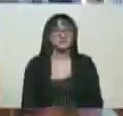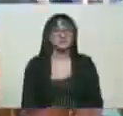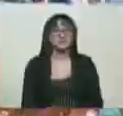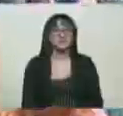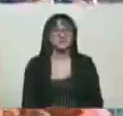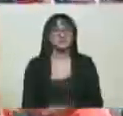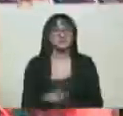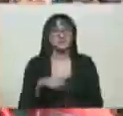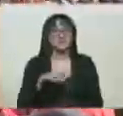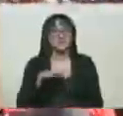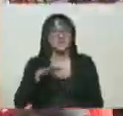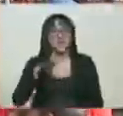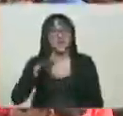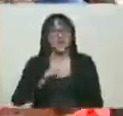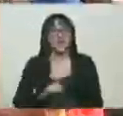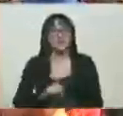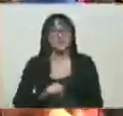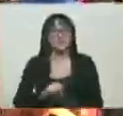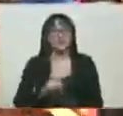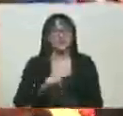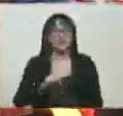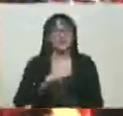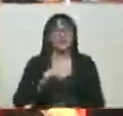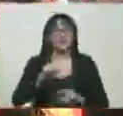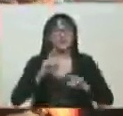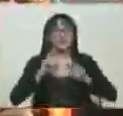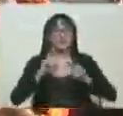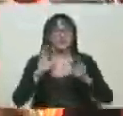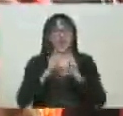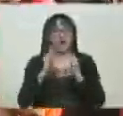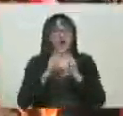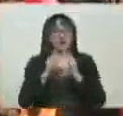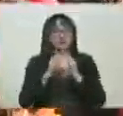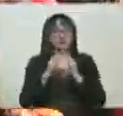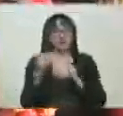¿Ustedes pueden comprar una vivienda en el mercado capitalista?